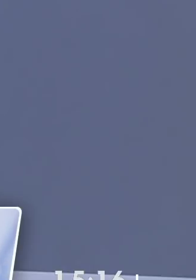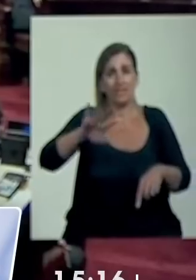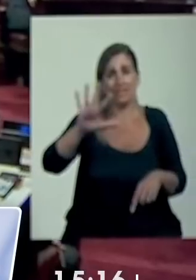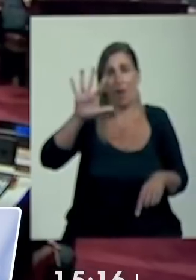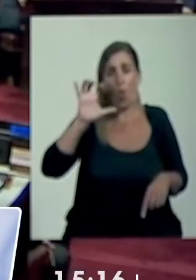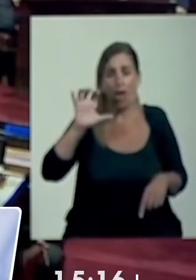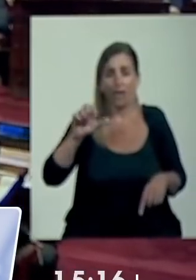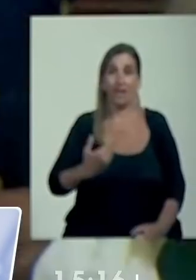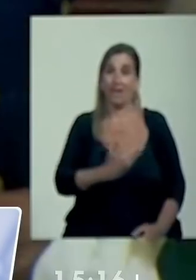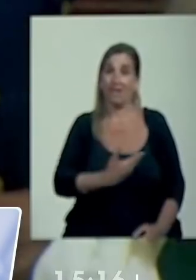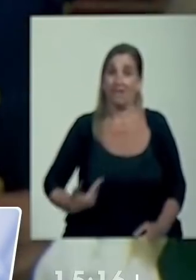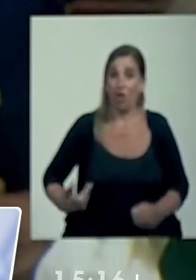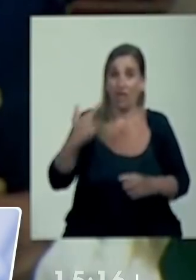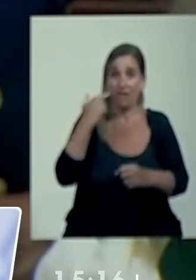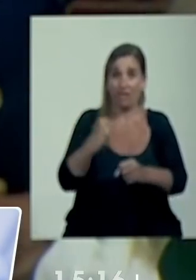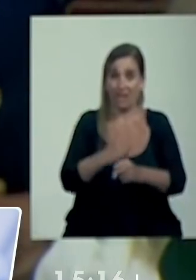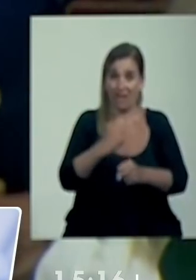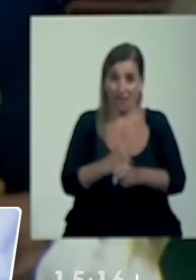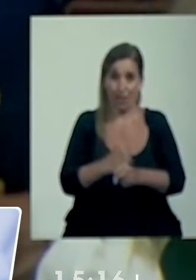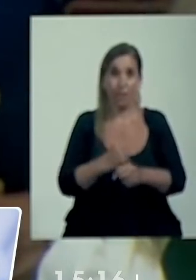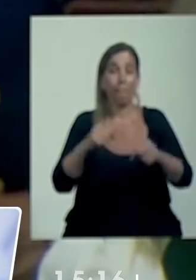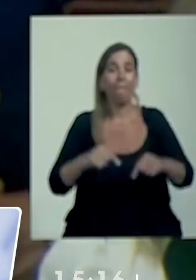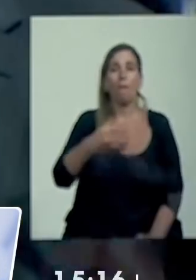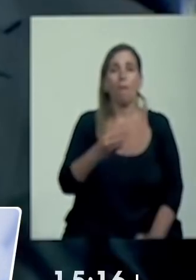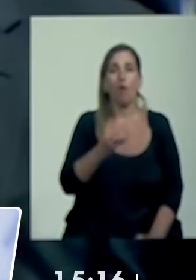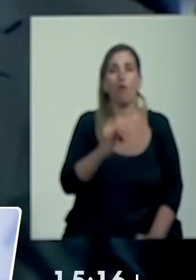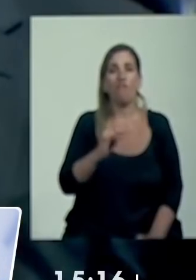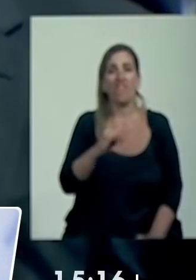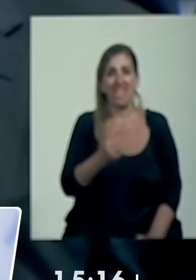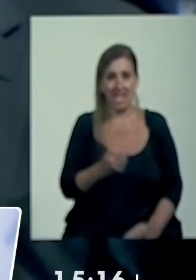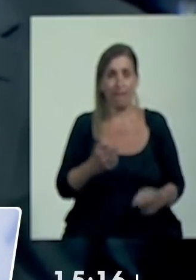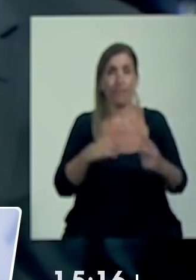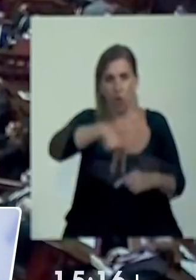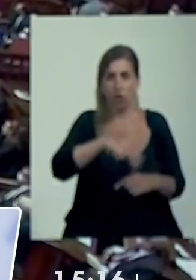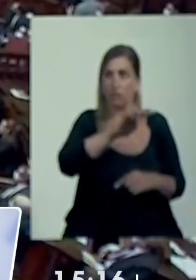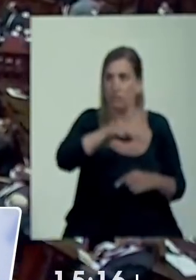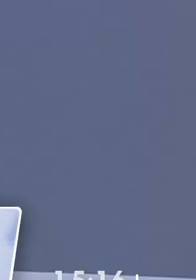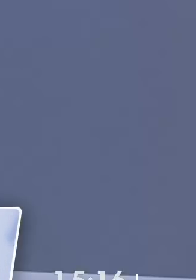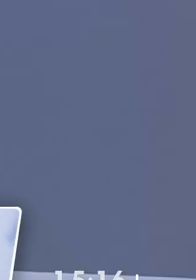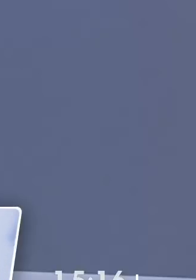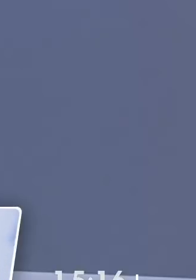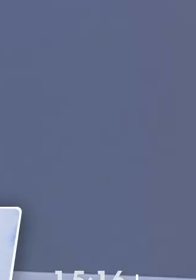no lo hemos conversado porque nunca ha sido puesto en tela de juicio yo ni una reunión de la que